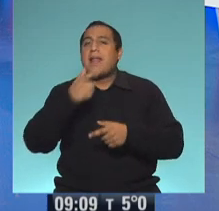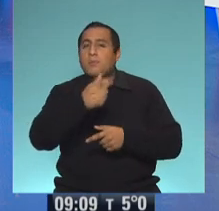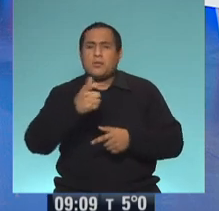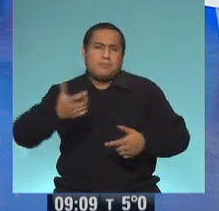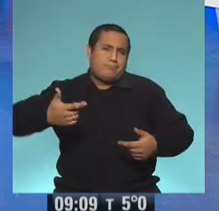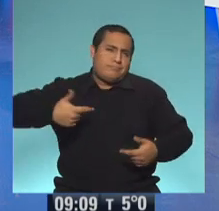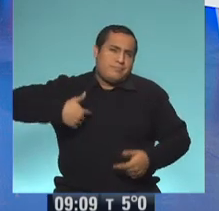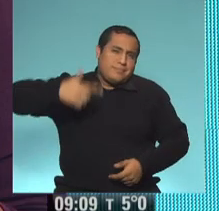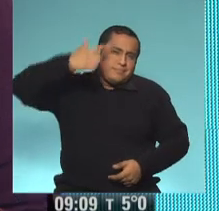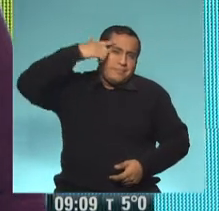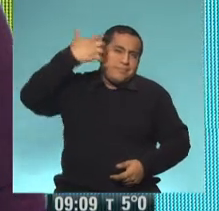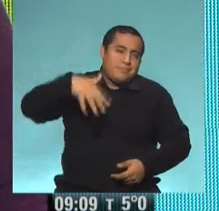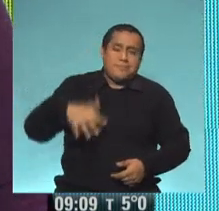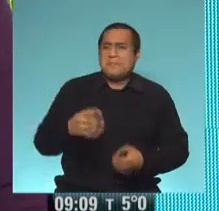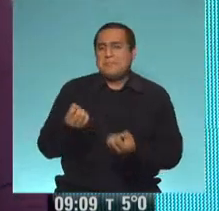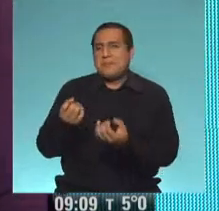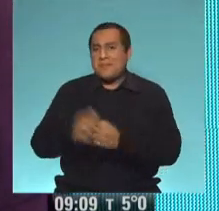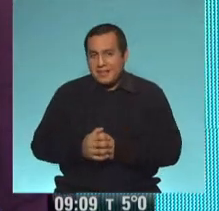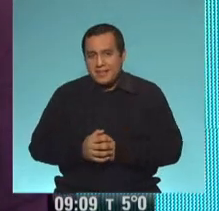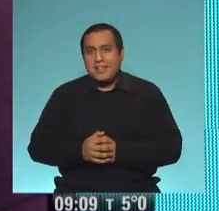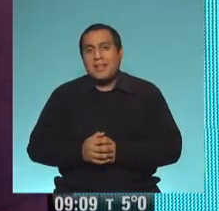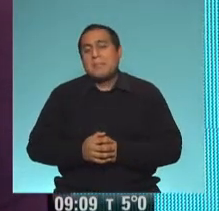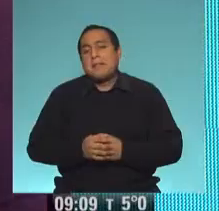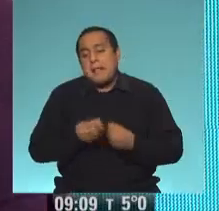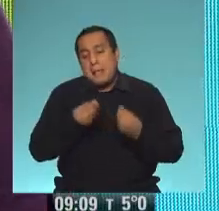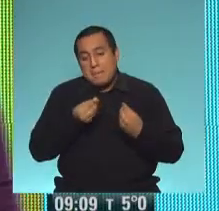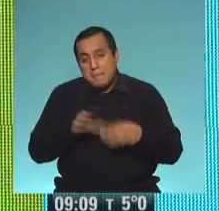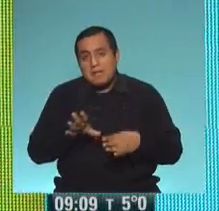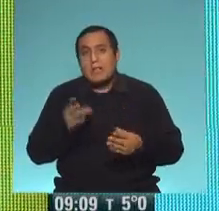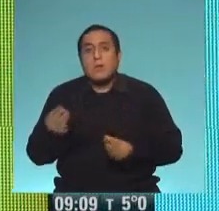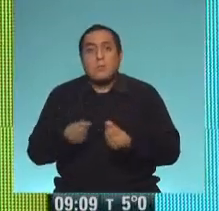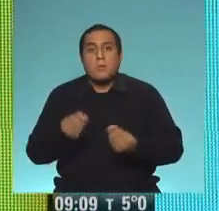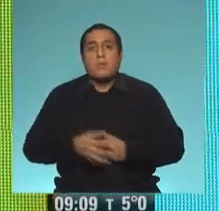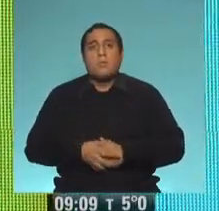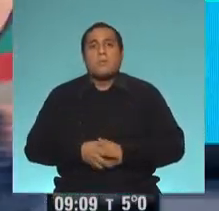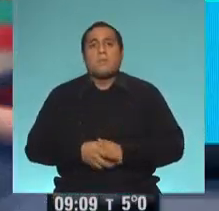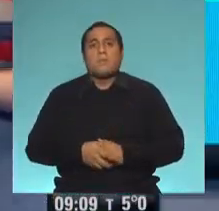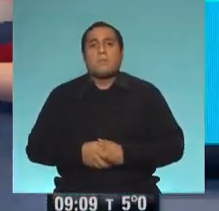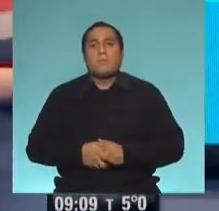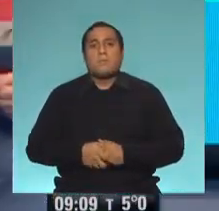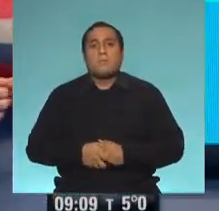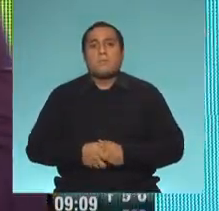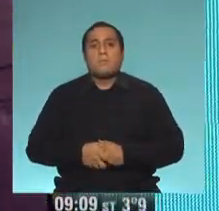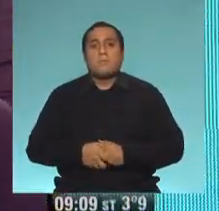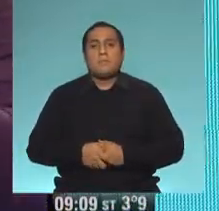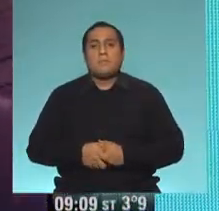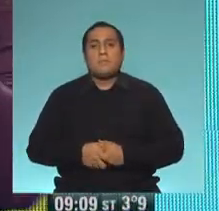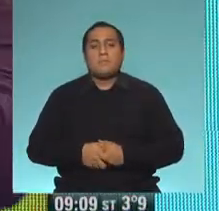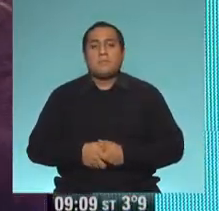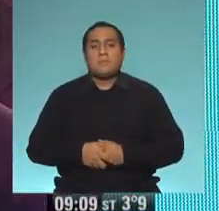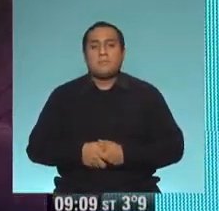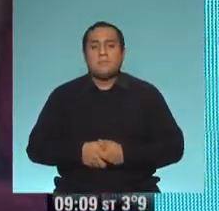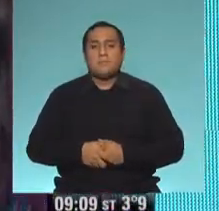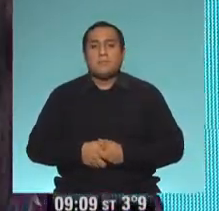alumno perfecto. Pero pues, bien, tiene como una introducción primero. ¿Bien? Dale. ¿Arrancamos? Dale, arrancamos. Vamos. Una rueda